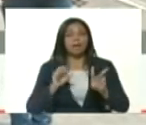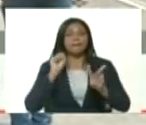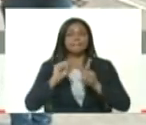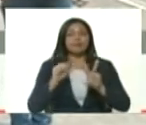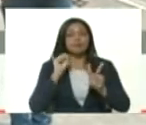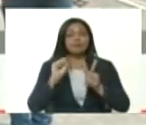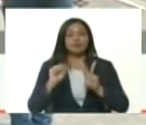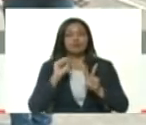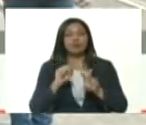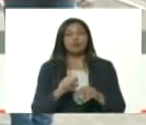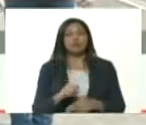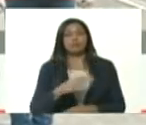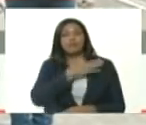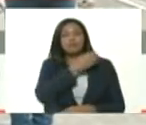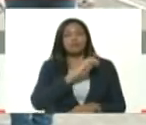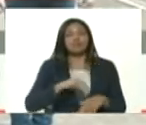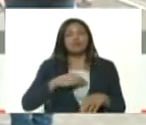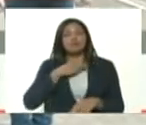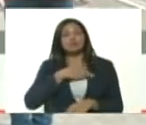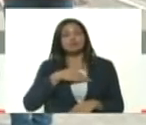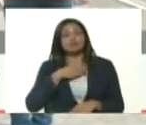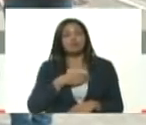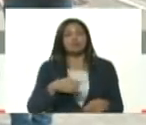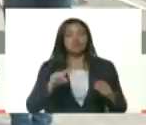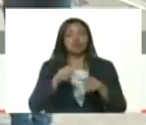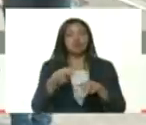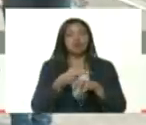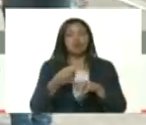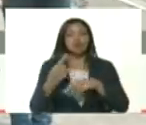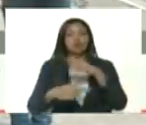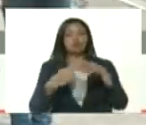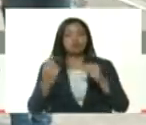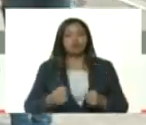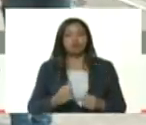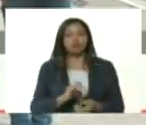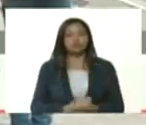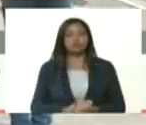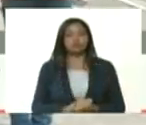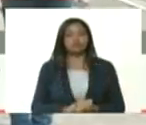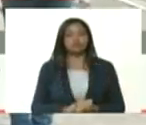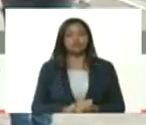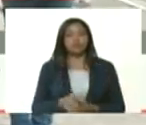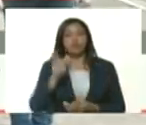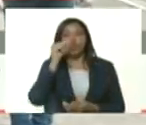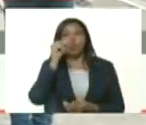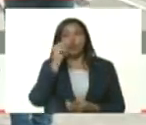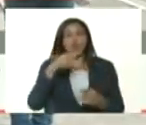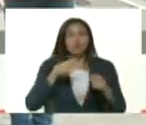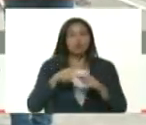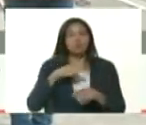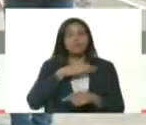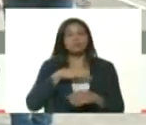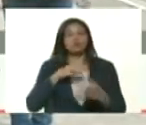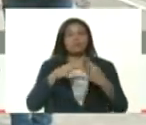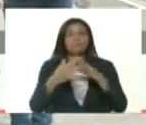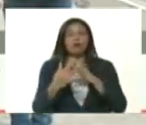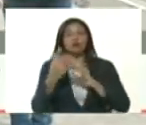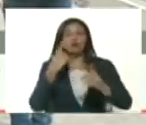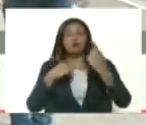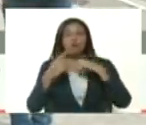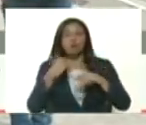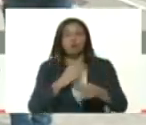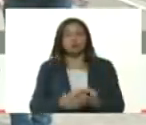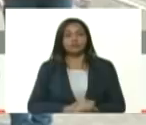Maldonado, jefe de misiones y grandes misiones del gobierno revolucionario. El mayor Pacheco de la gran misión Barrio Nuevo, Barrio